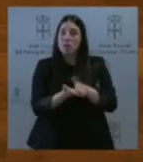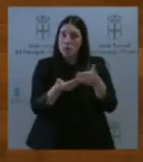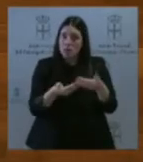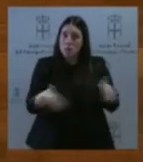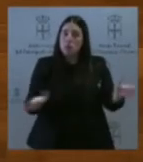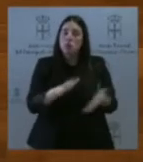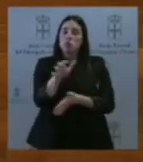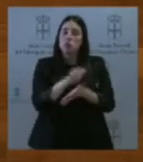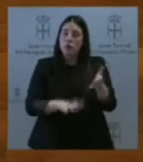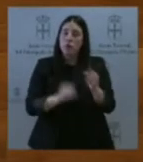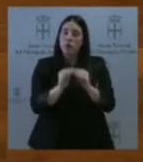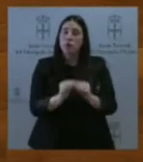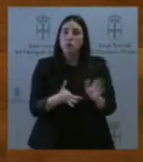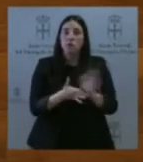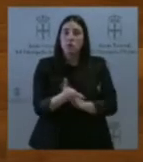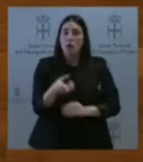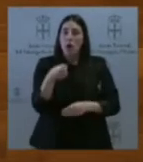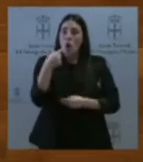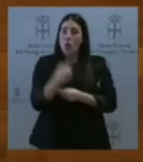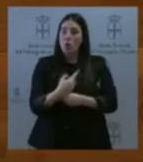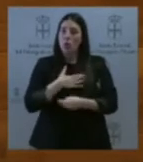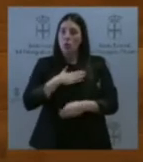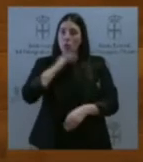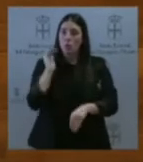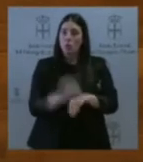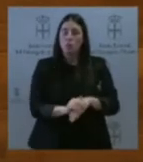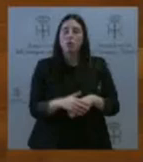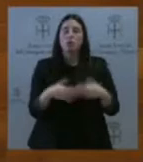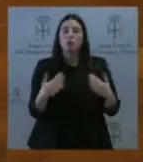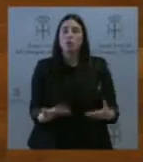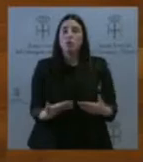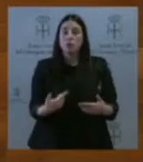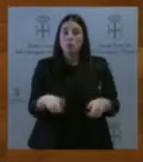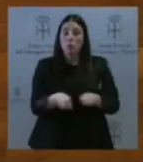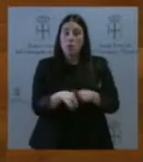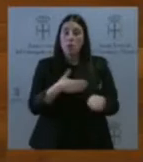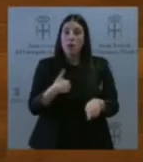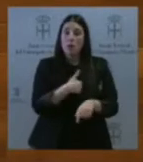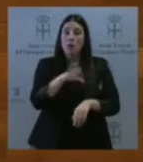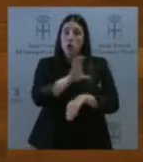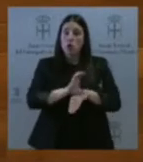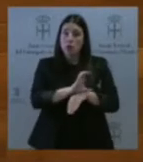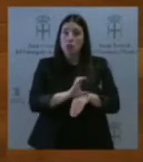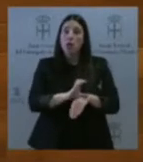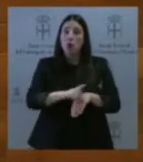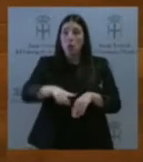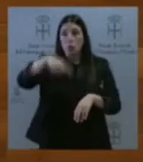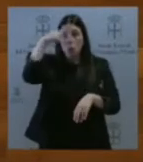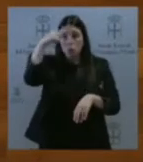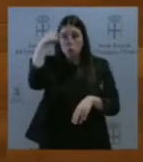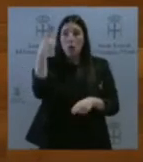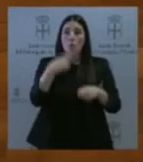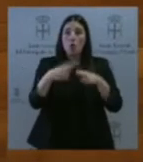obligación. Por lo tanto, como consellera de Cultura, Política Lingüística y Turismo afronto lo que tiene que ser esta